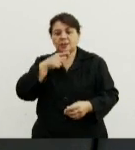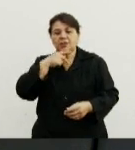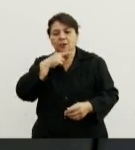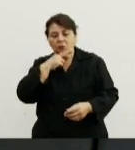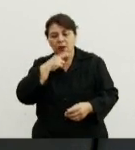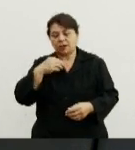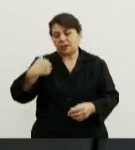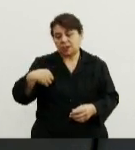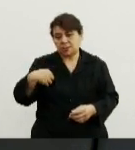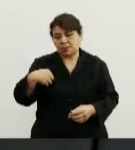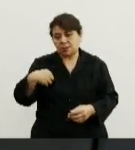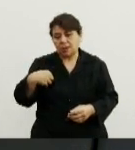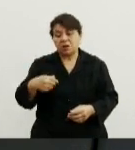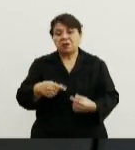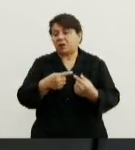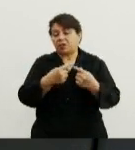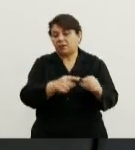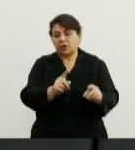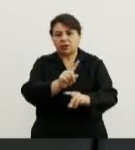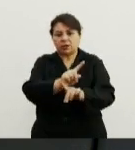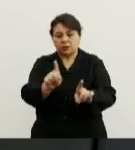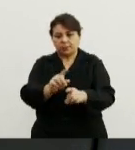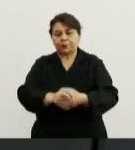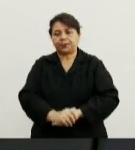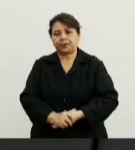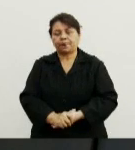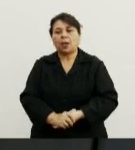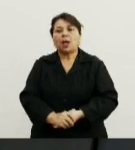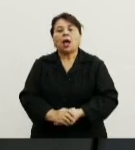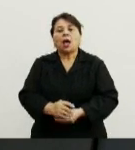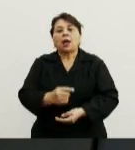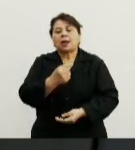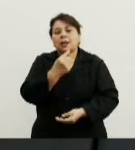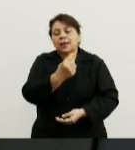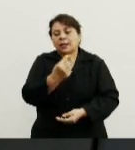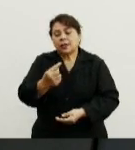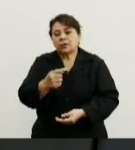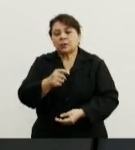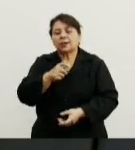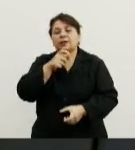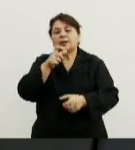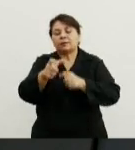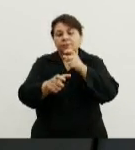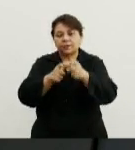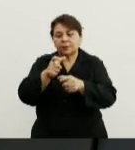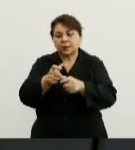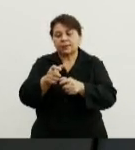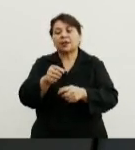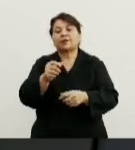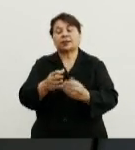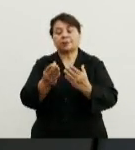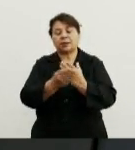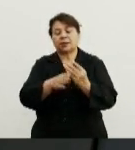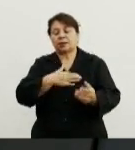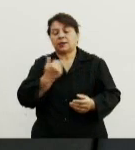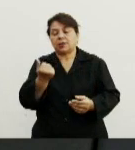no están exceptuados he escuchado atentamente cada una de las precisiones que la ministra de salud nos ha dado